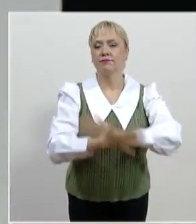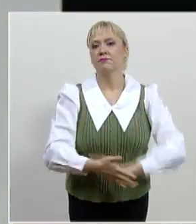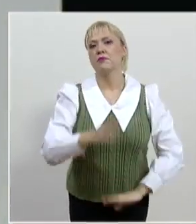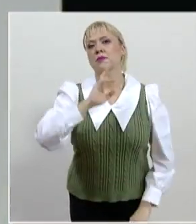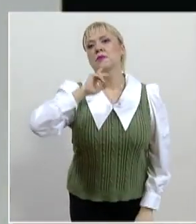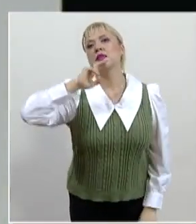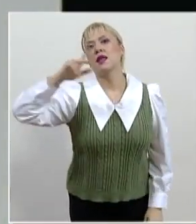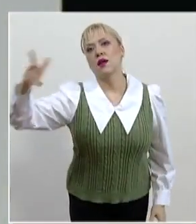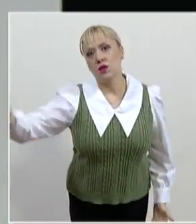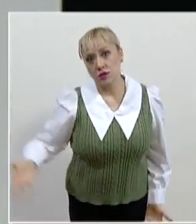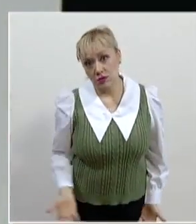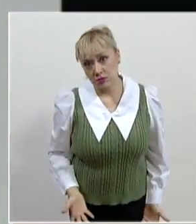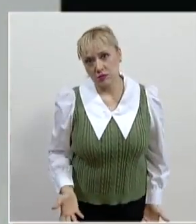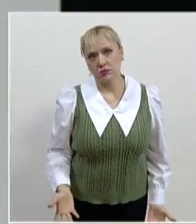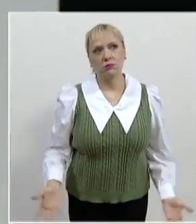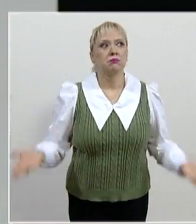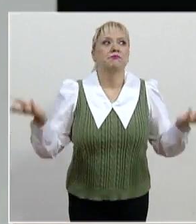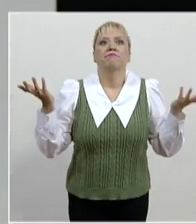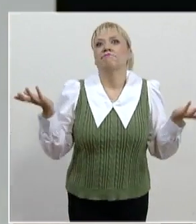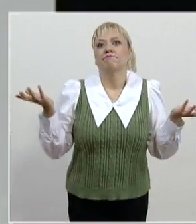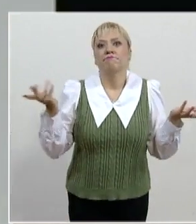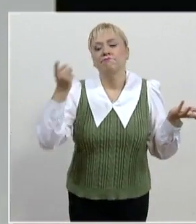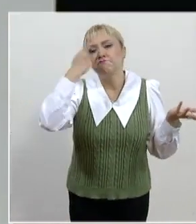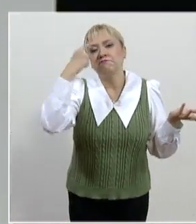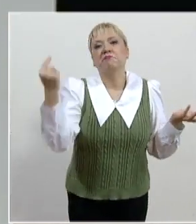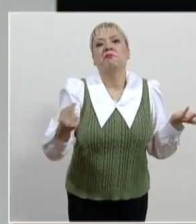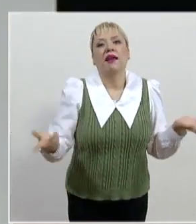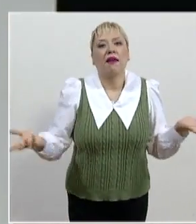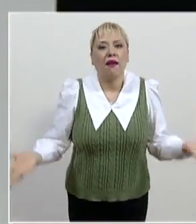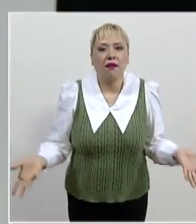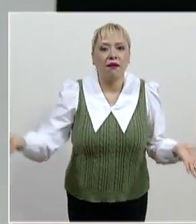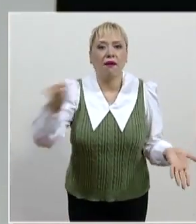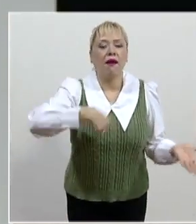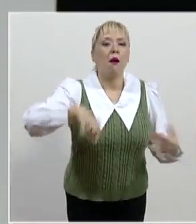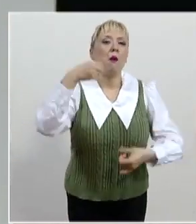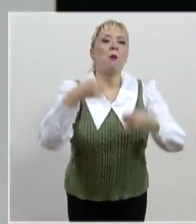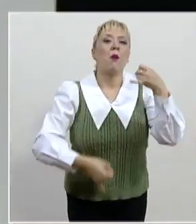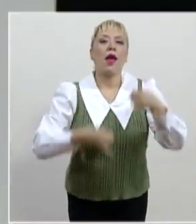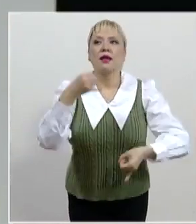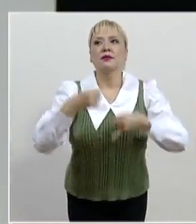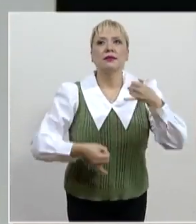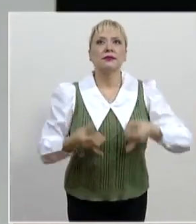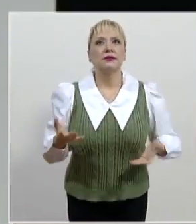medida, porque de nada serviría que las y los jueces laborales